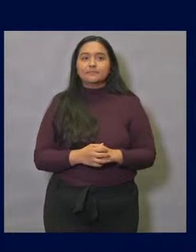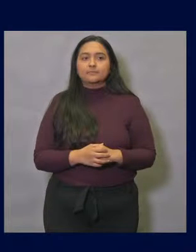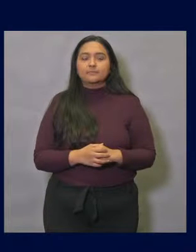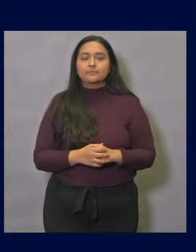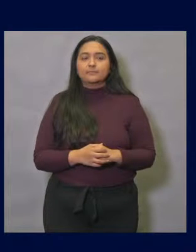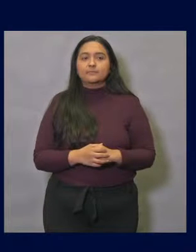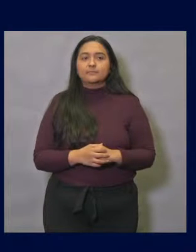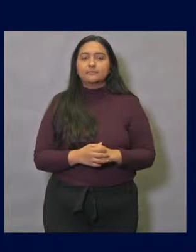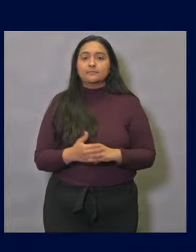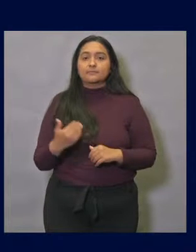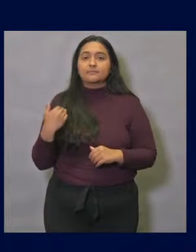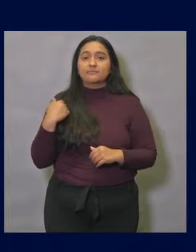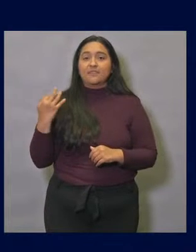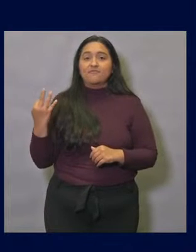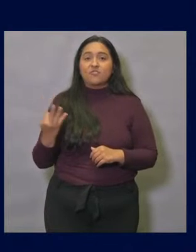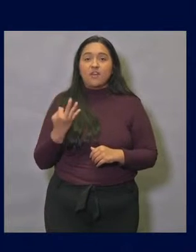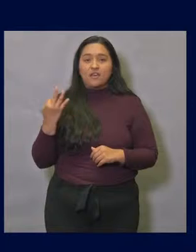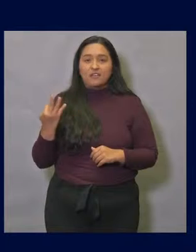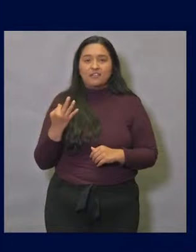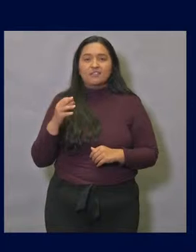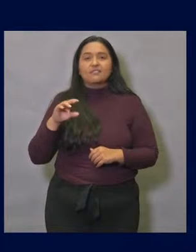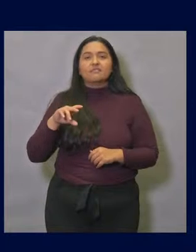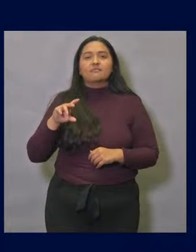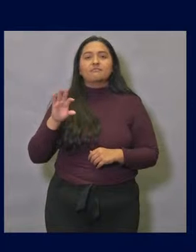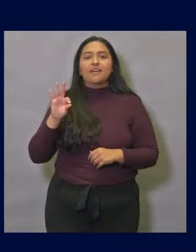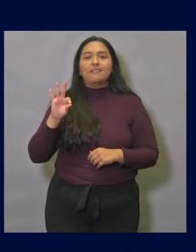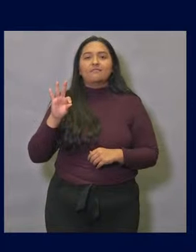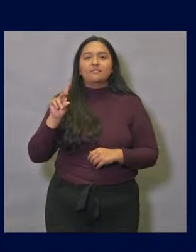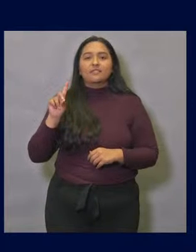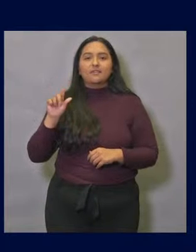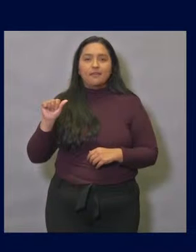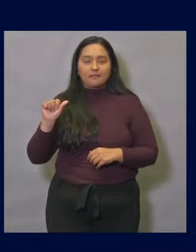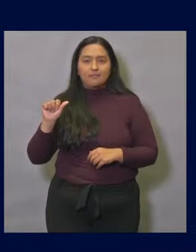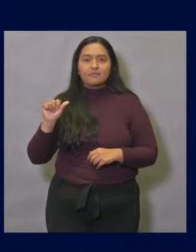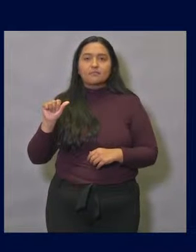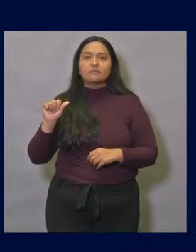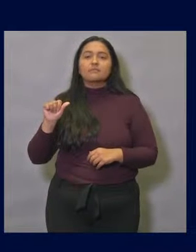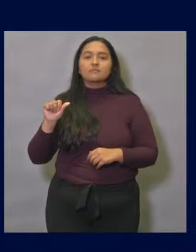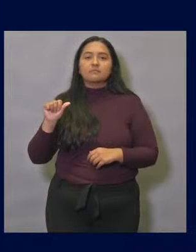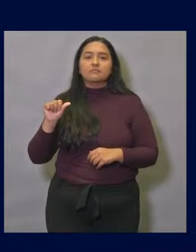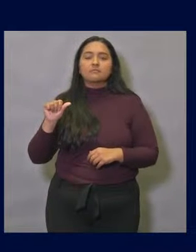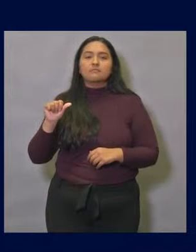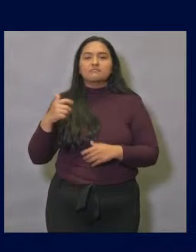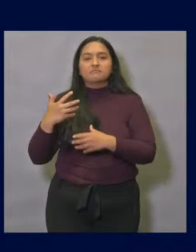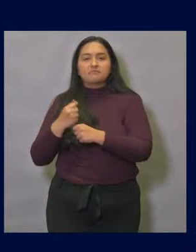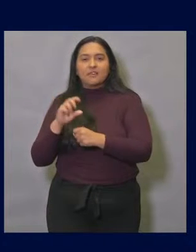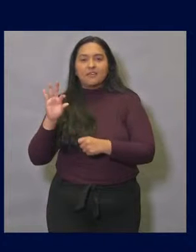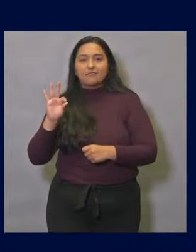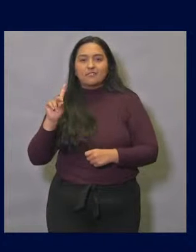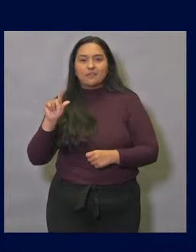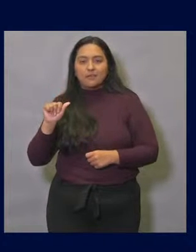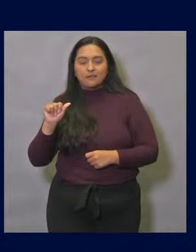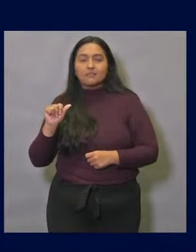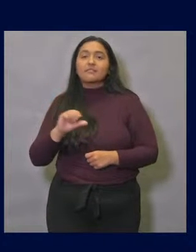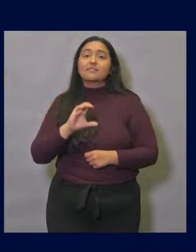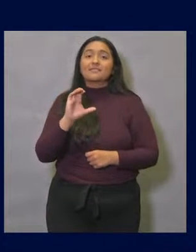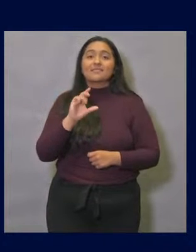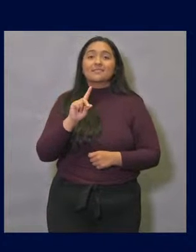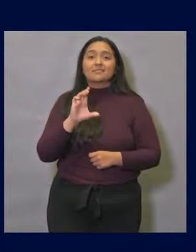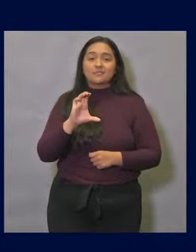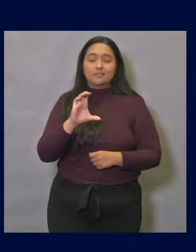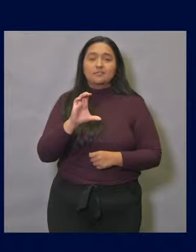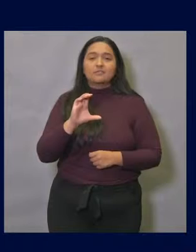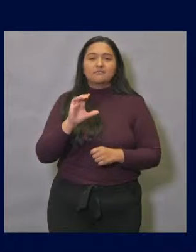El viernes, la Administración de Alimentos y Medicamentos, FDA por sus siglas en inglés, y los Centros para el Control y